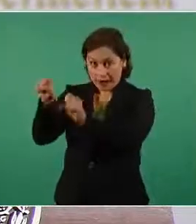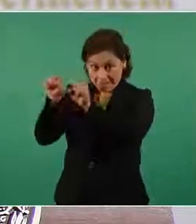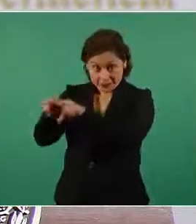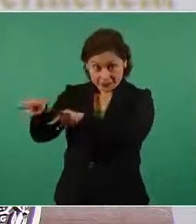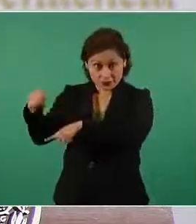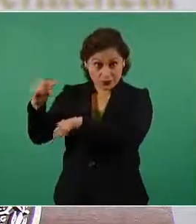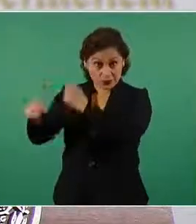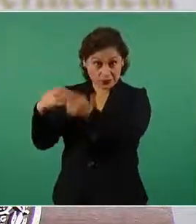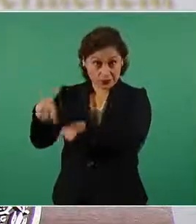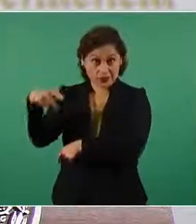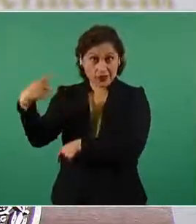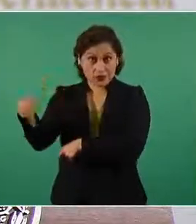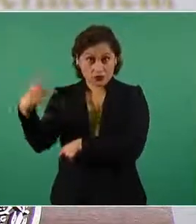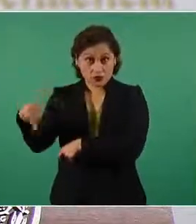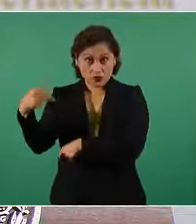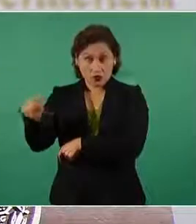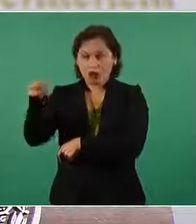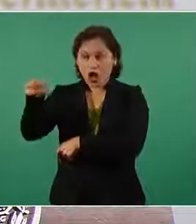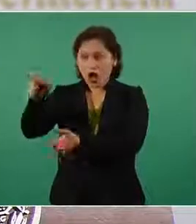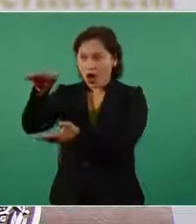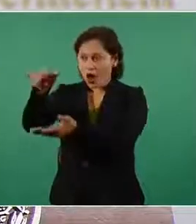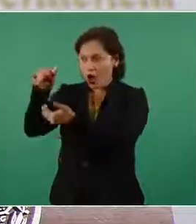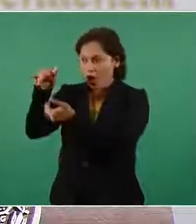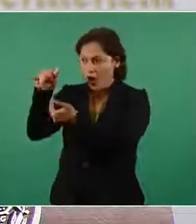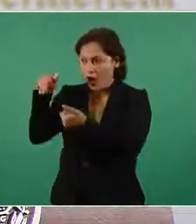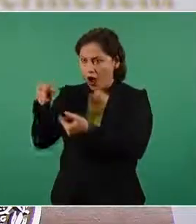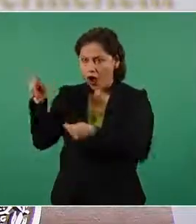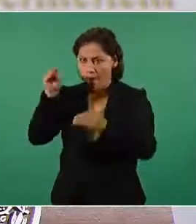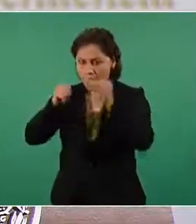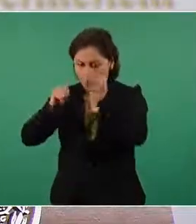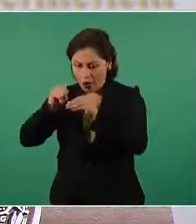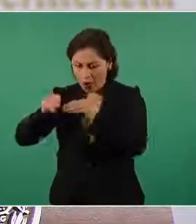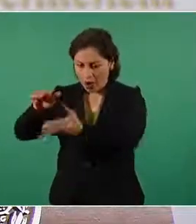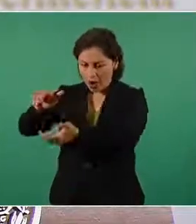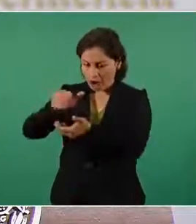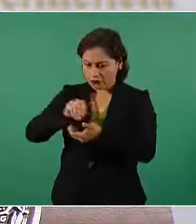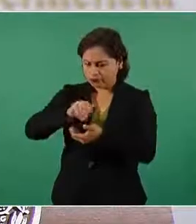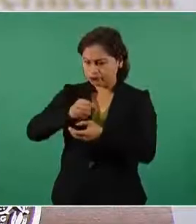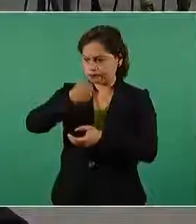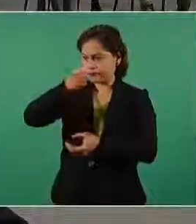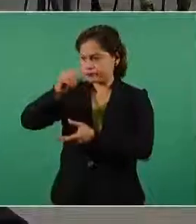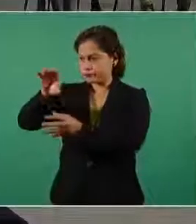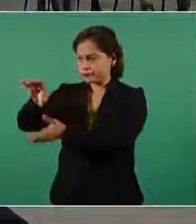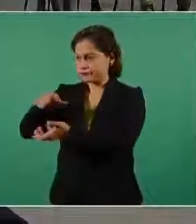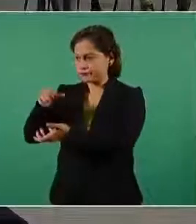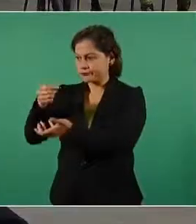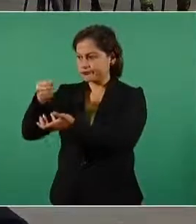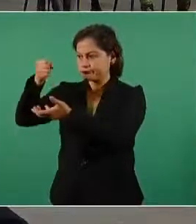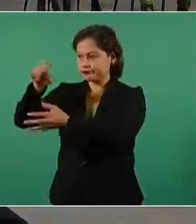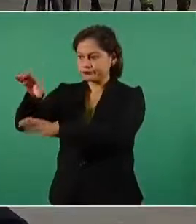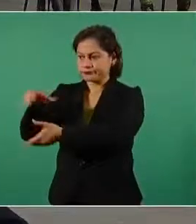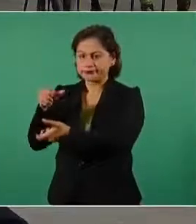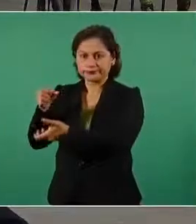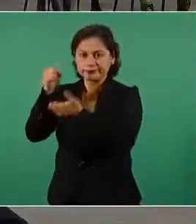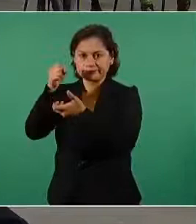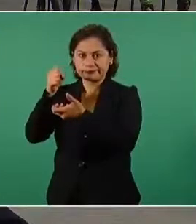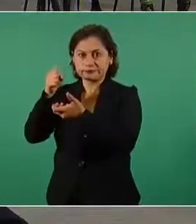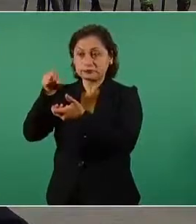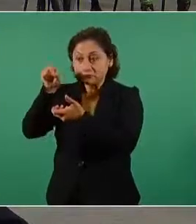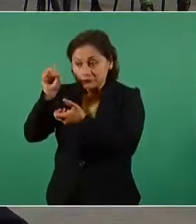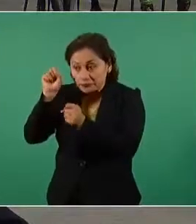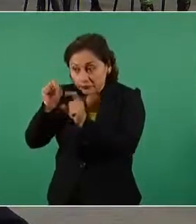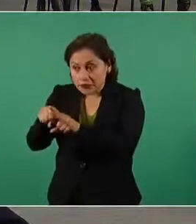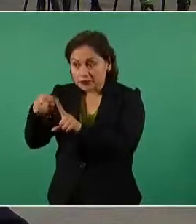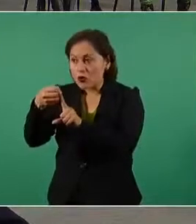fabrican las despensas en sí y se empiezan a repartir, van a los lugares apartados y se van